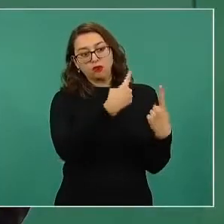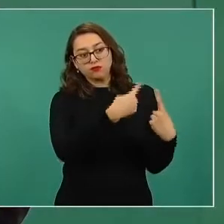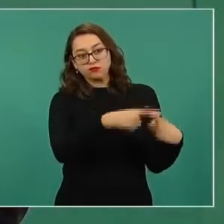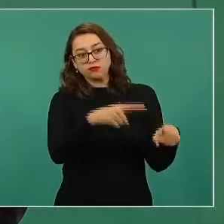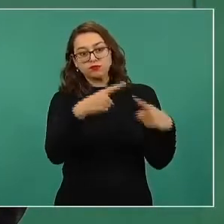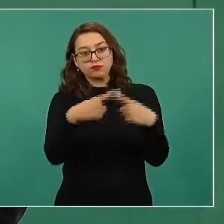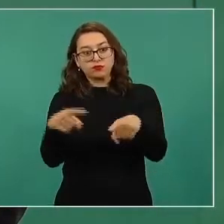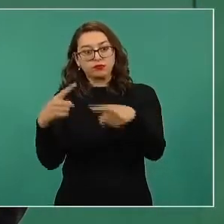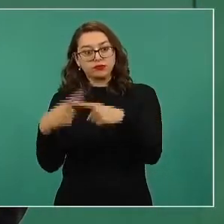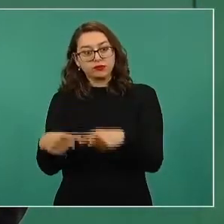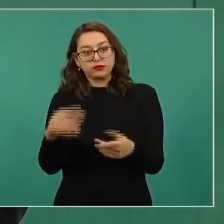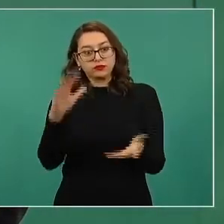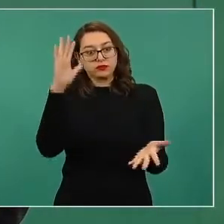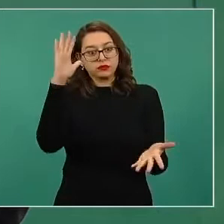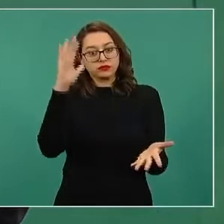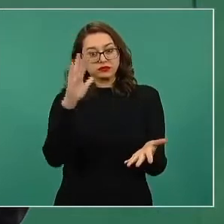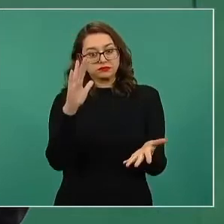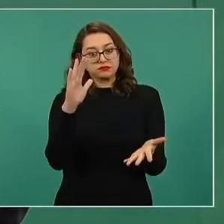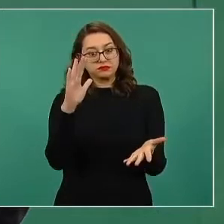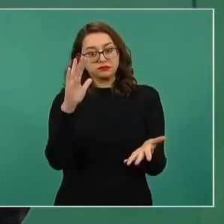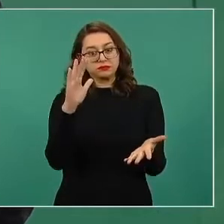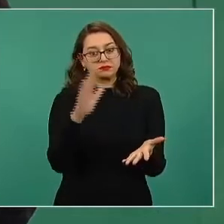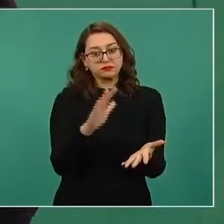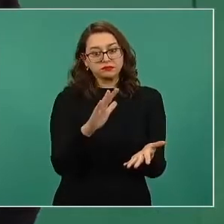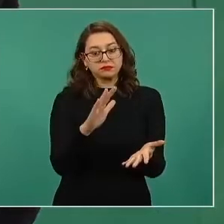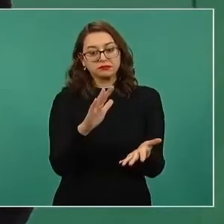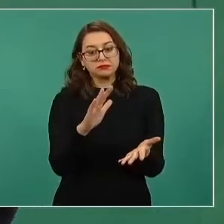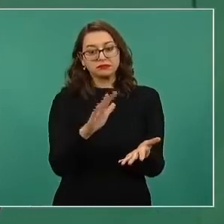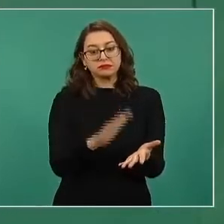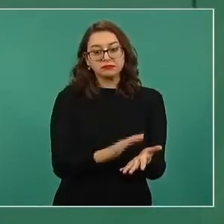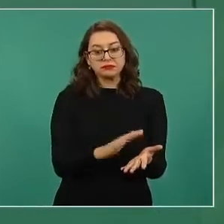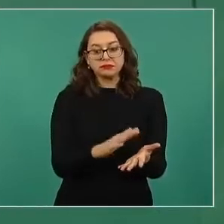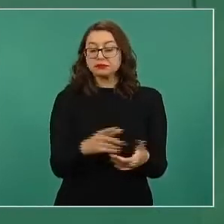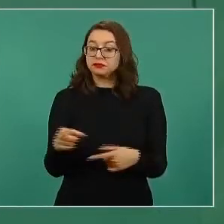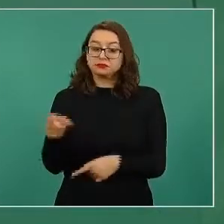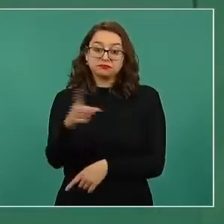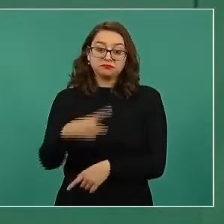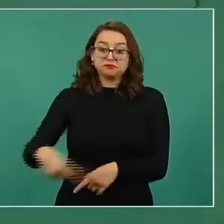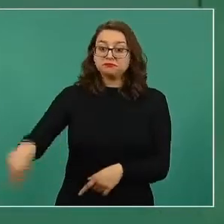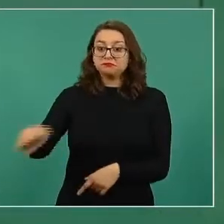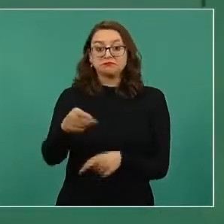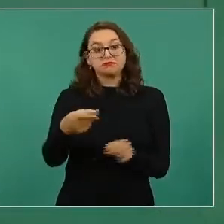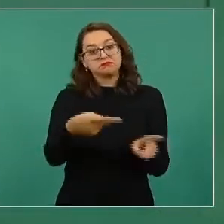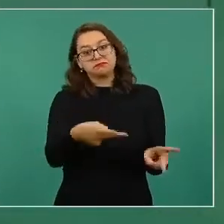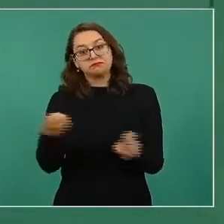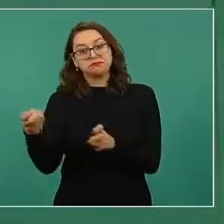o sea, se lo iban robando entre ellos mismos,